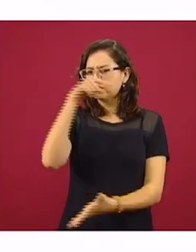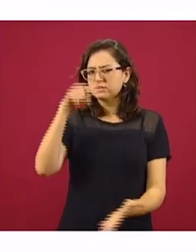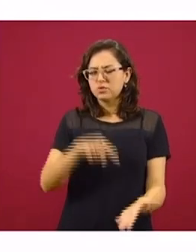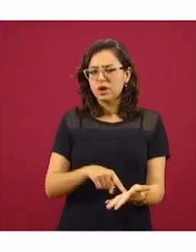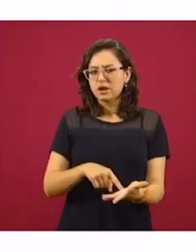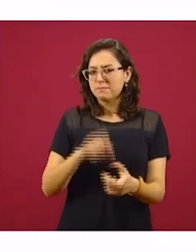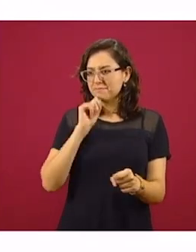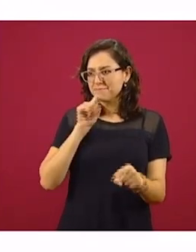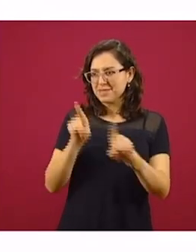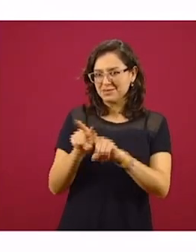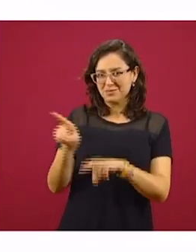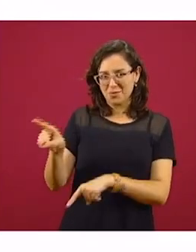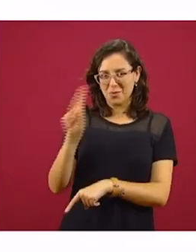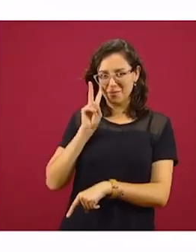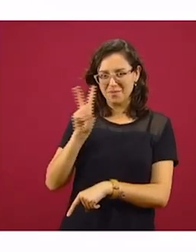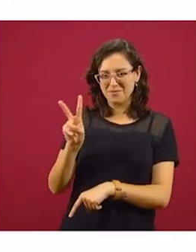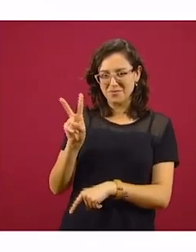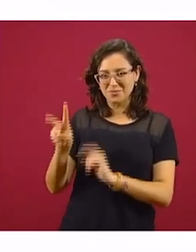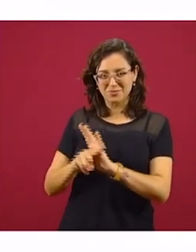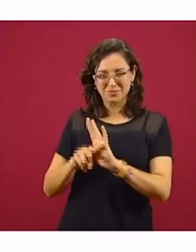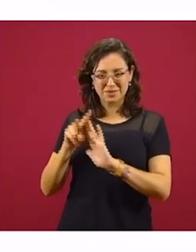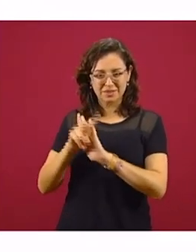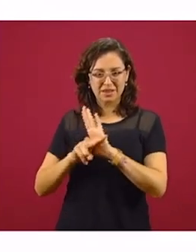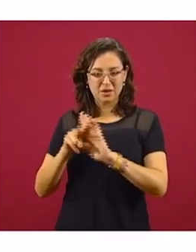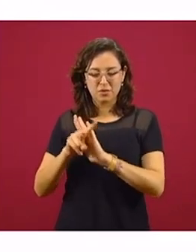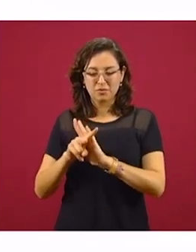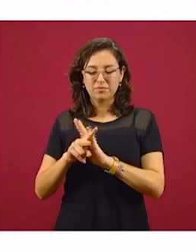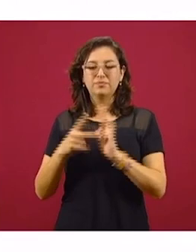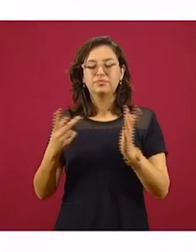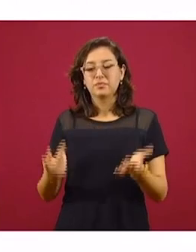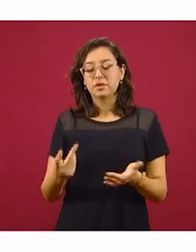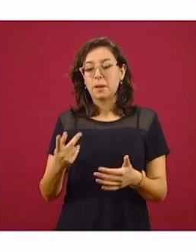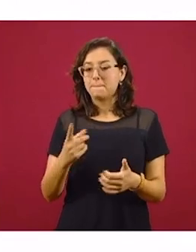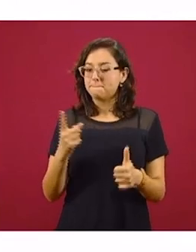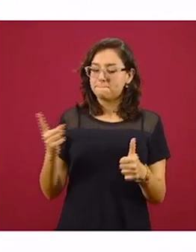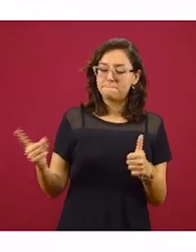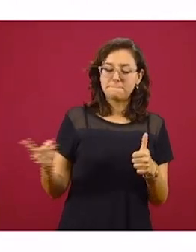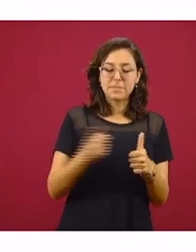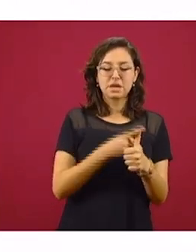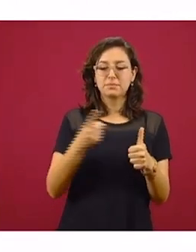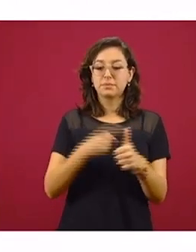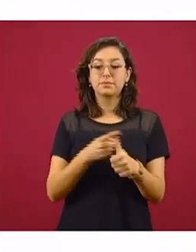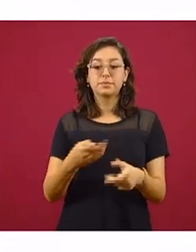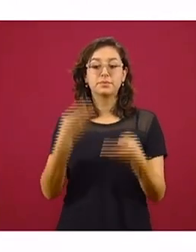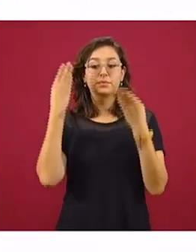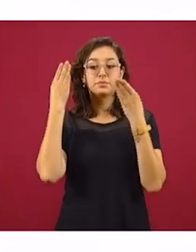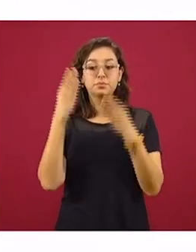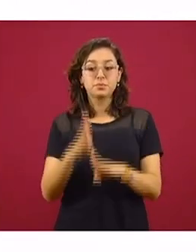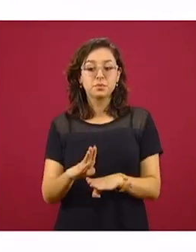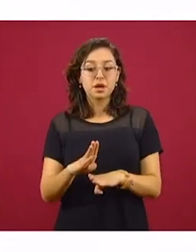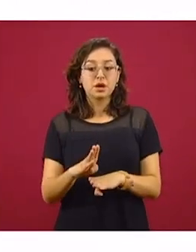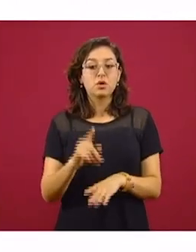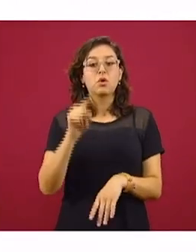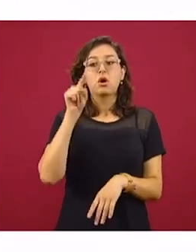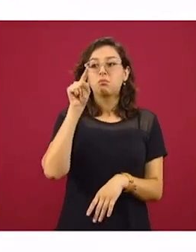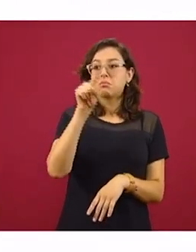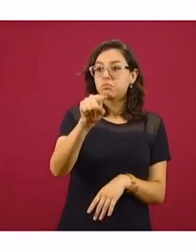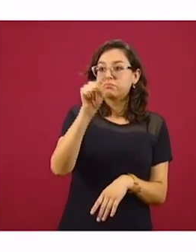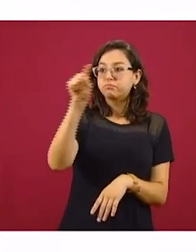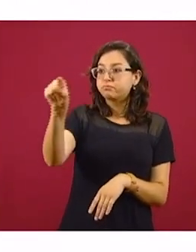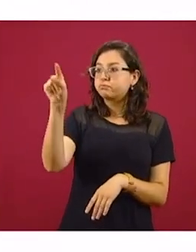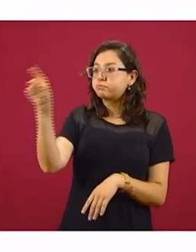video? Prioritariamente van a estar ubicadas en las localidades en donde no